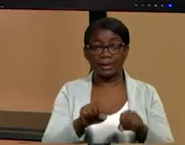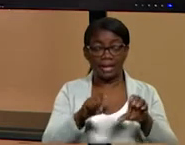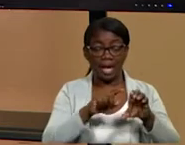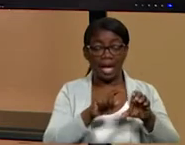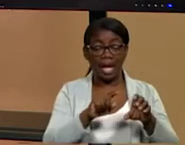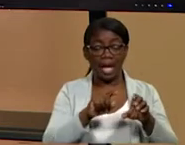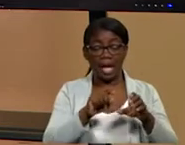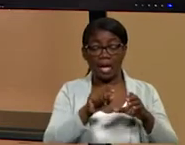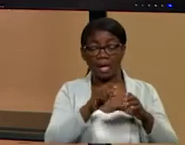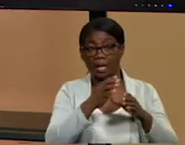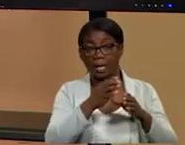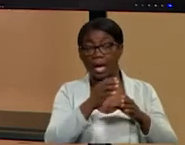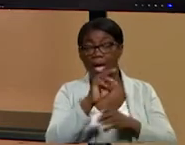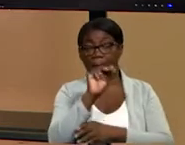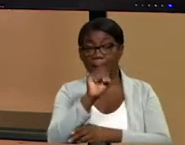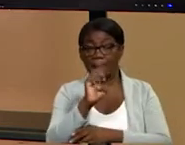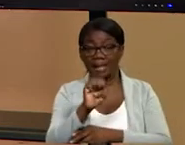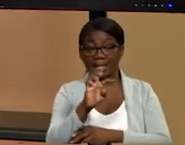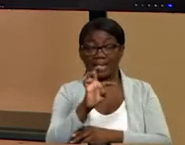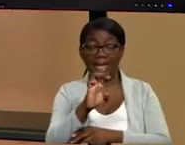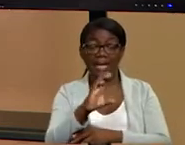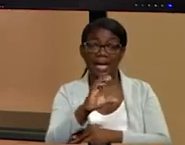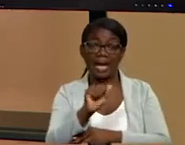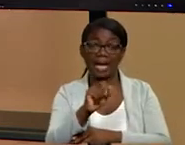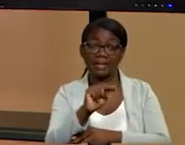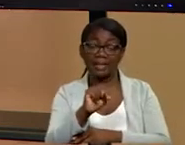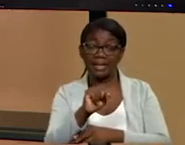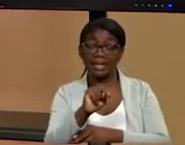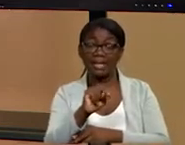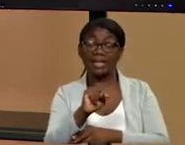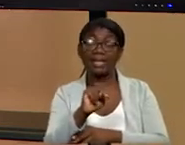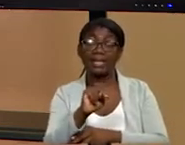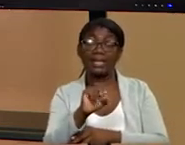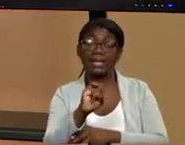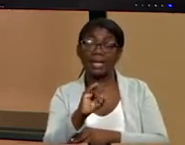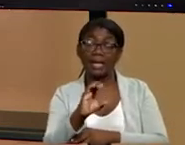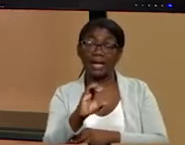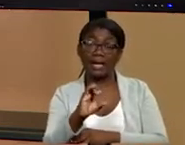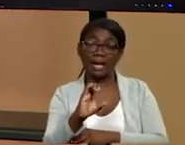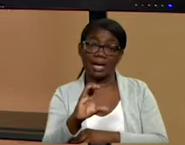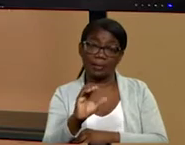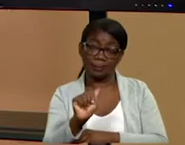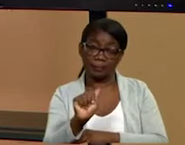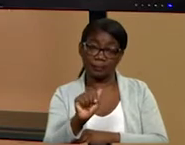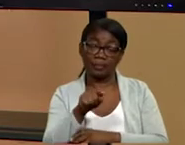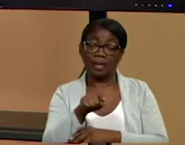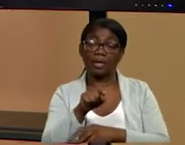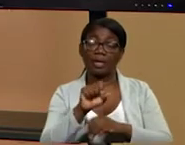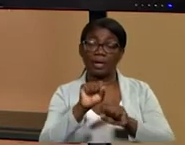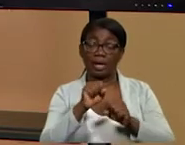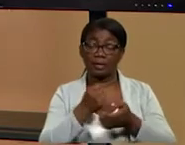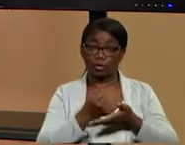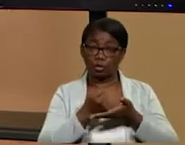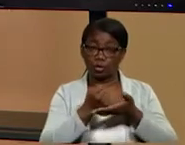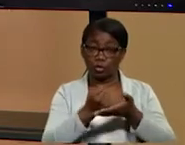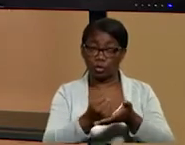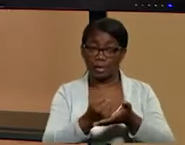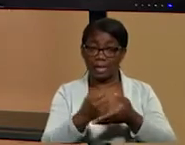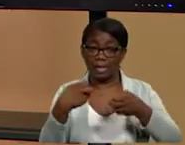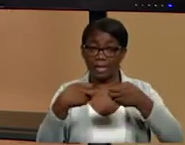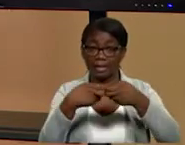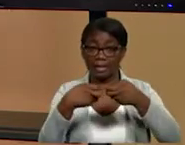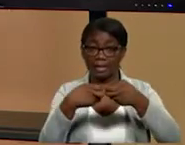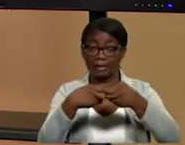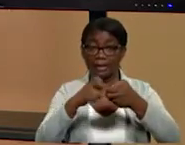es decir, una fuerza contraelectromotriz que permite que la energía eléctrica